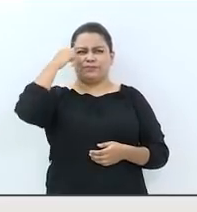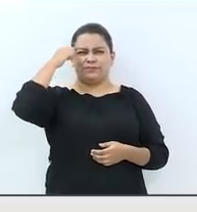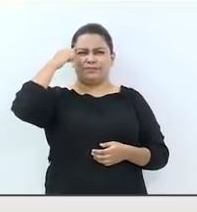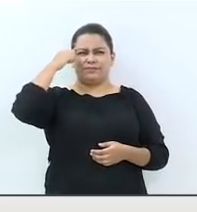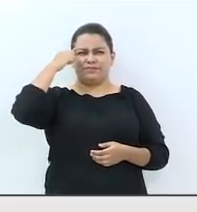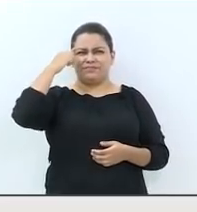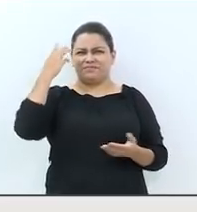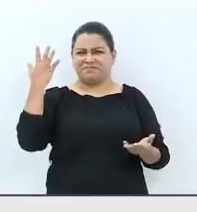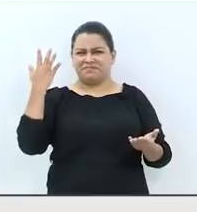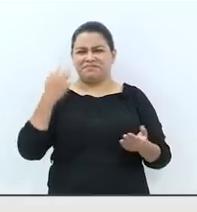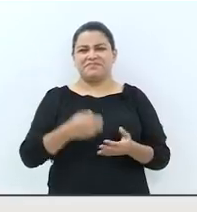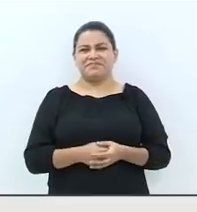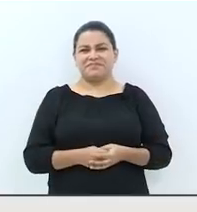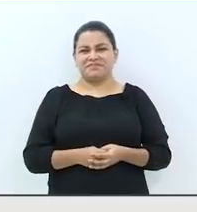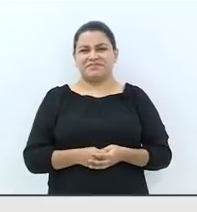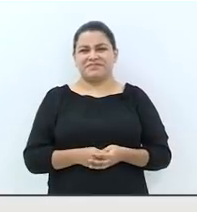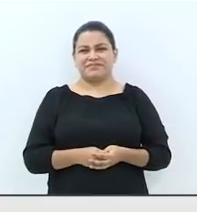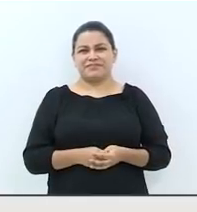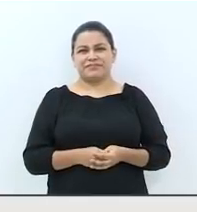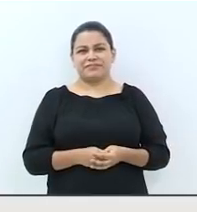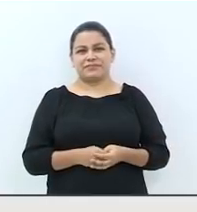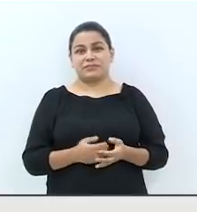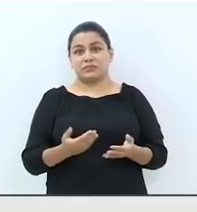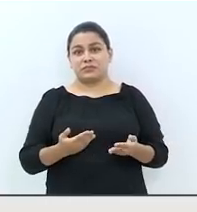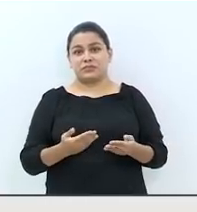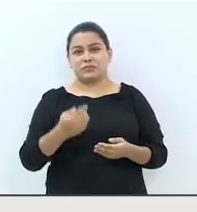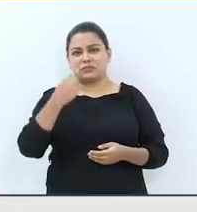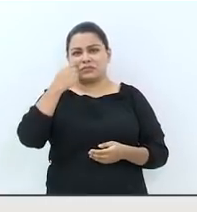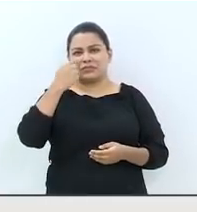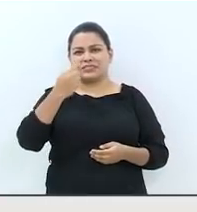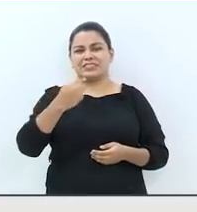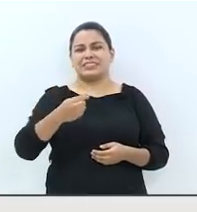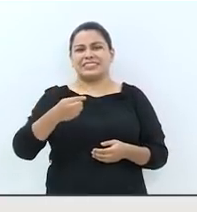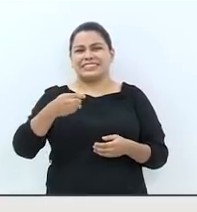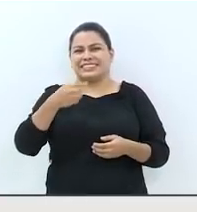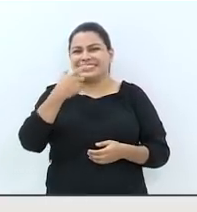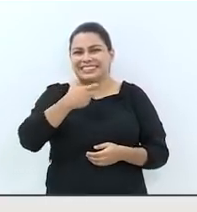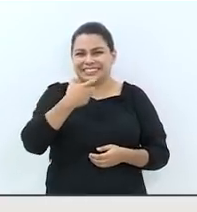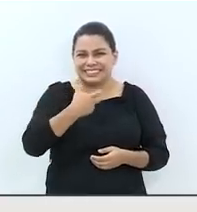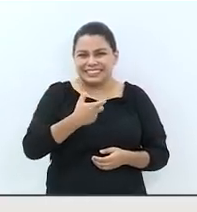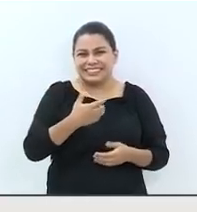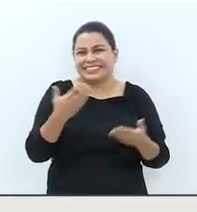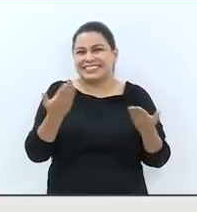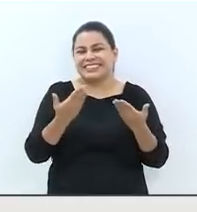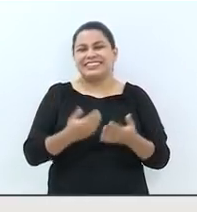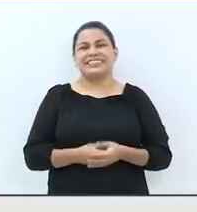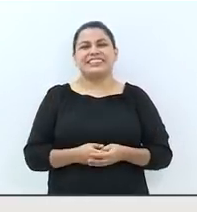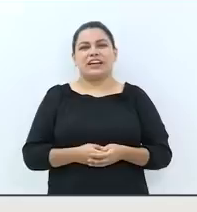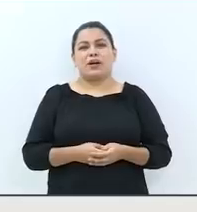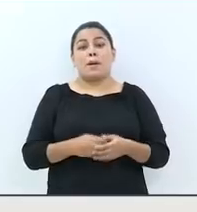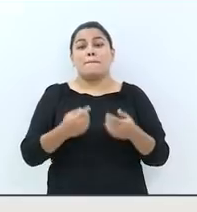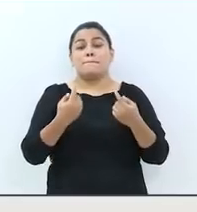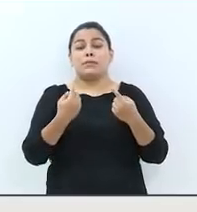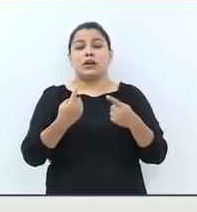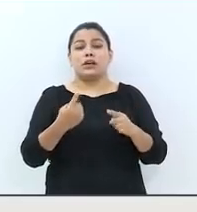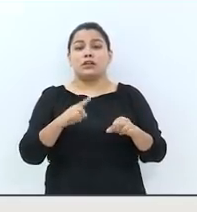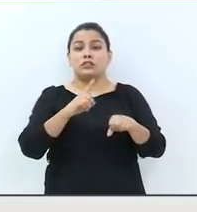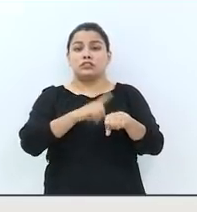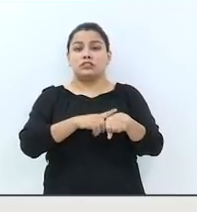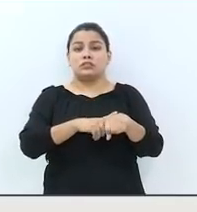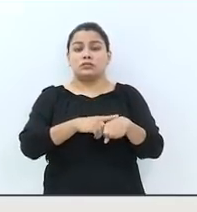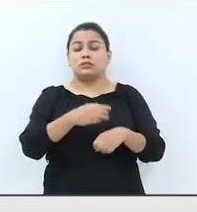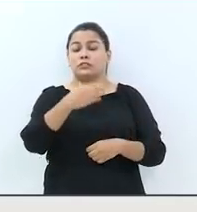Porque, o sea, no, o sea, te hacen cara de uno y dice, bueno, ¿y qué hice, verdad? Pero realmente porque es un momento